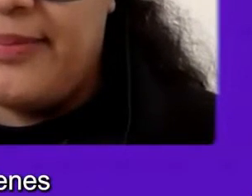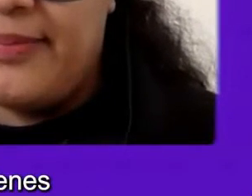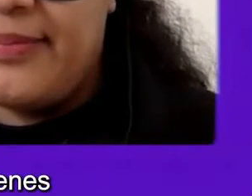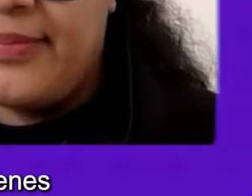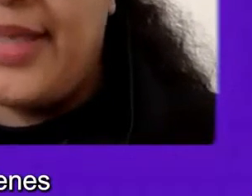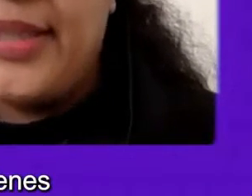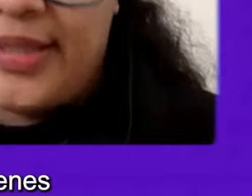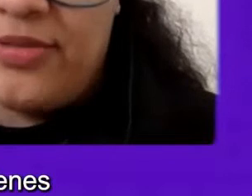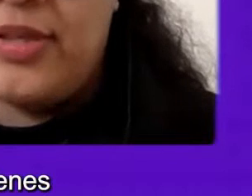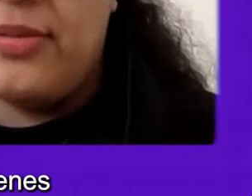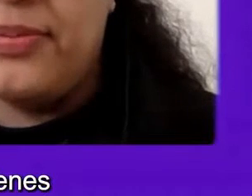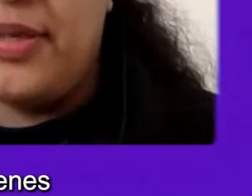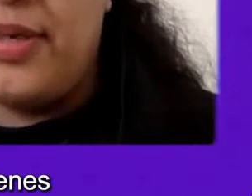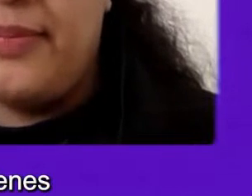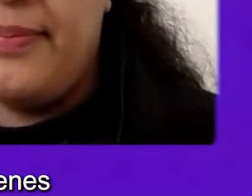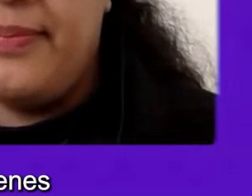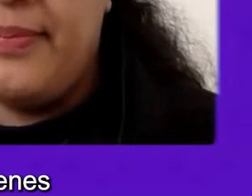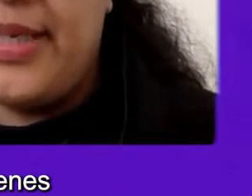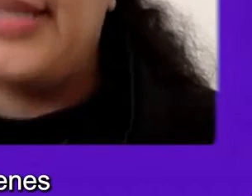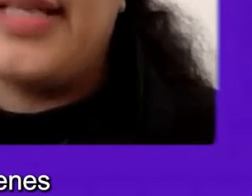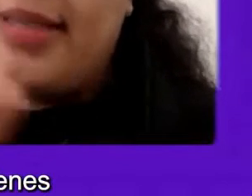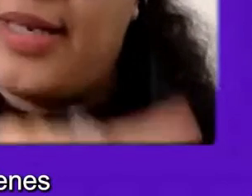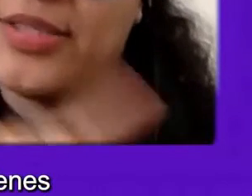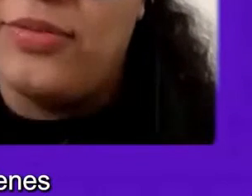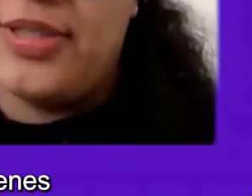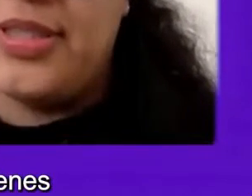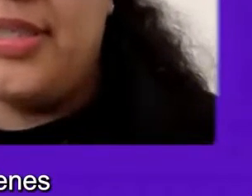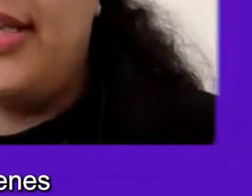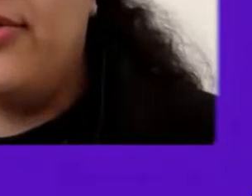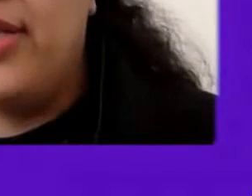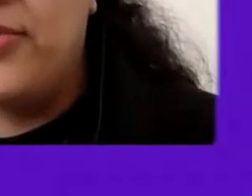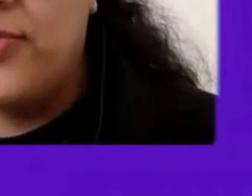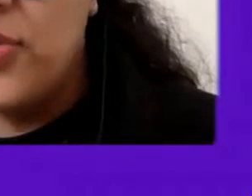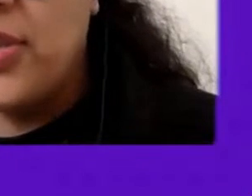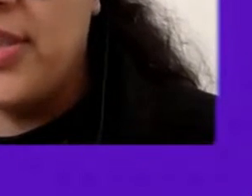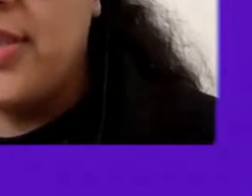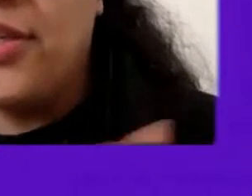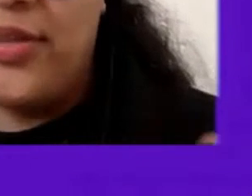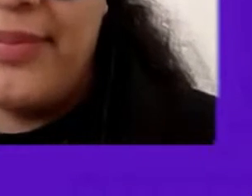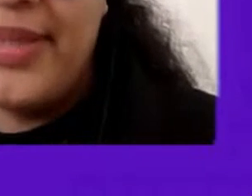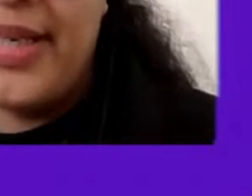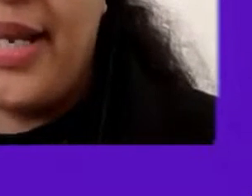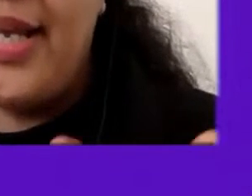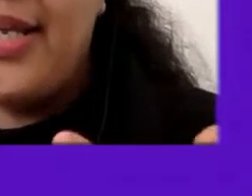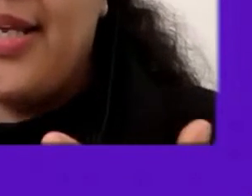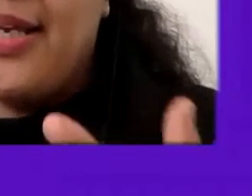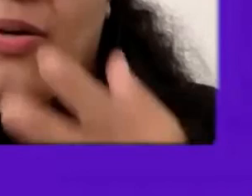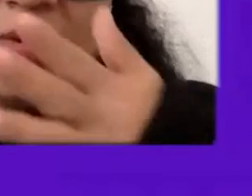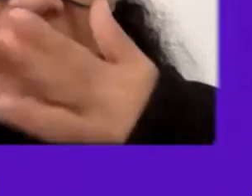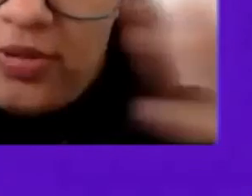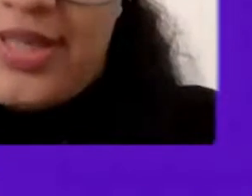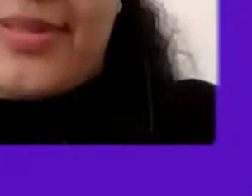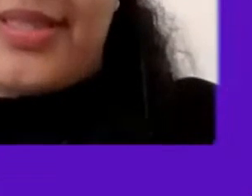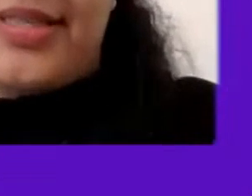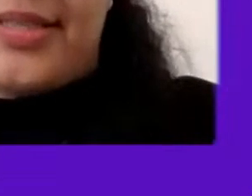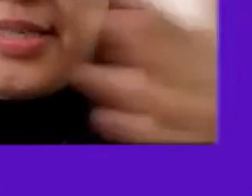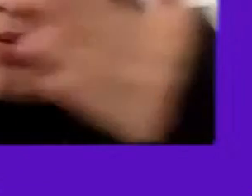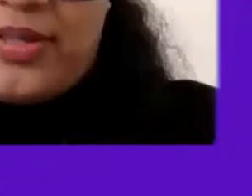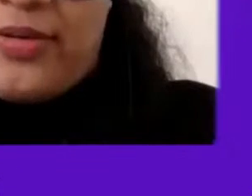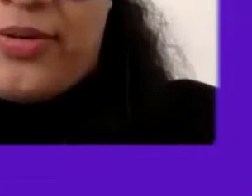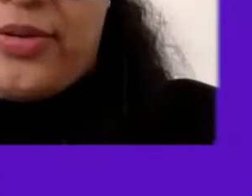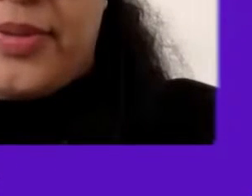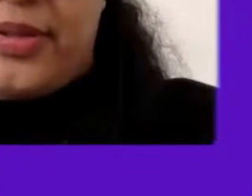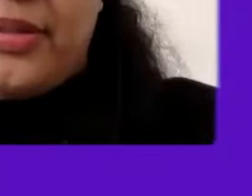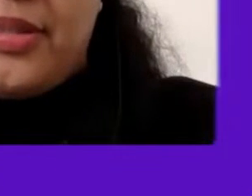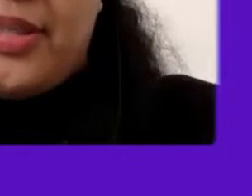internet y tienes una computadora y te enteras dónde se están dando las funciones. De otra manera, otra vez el